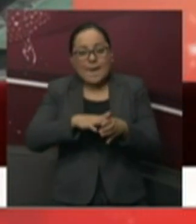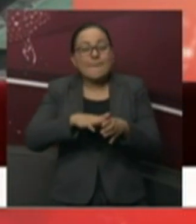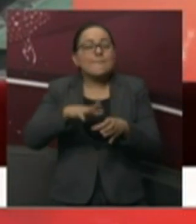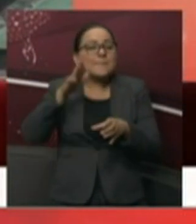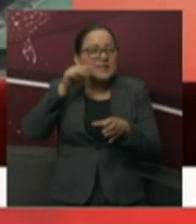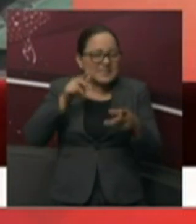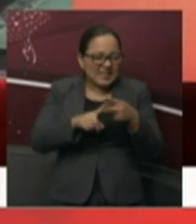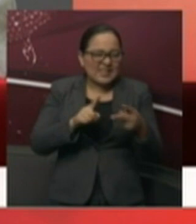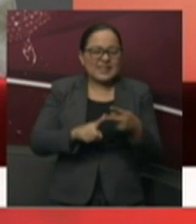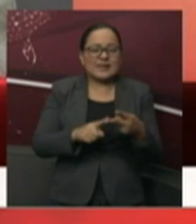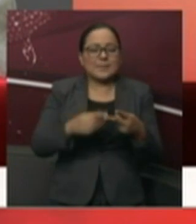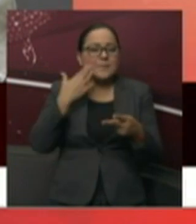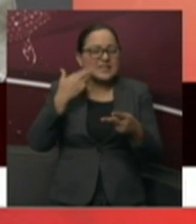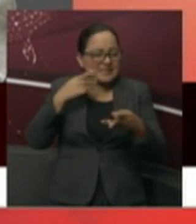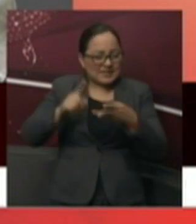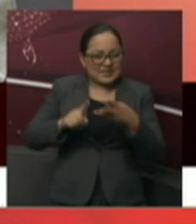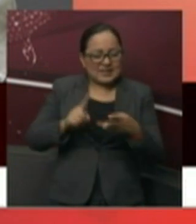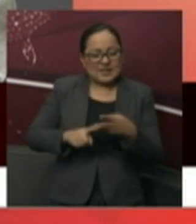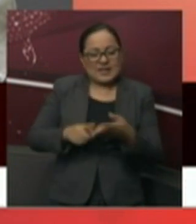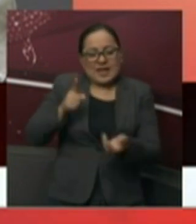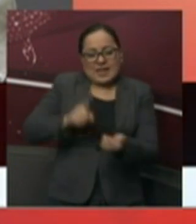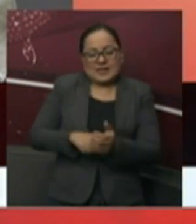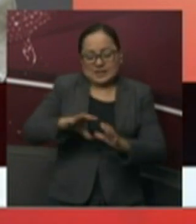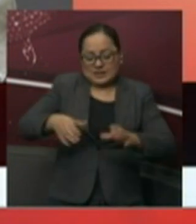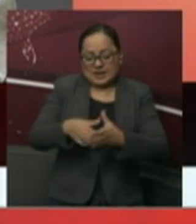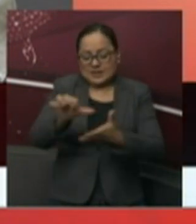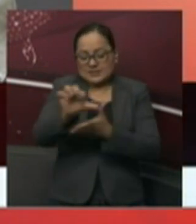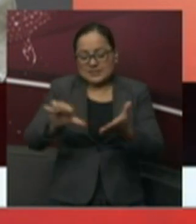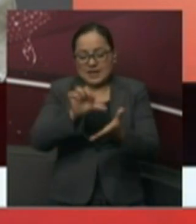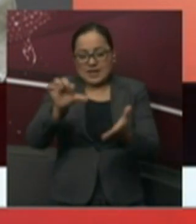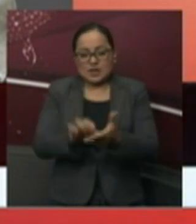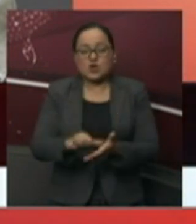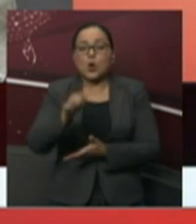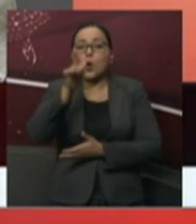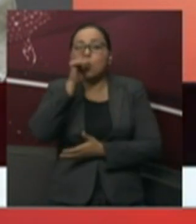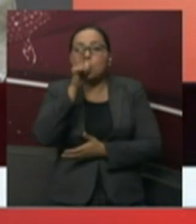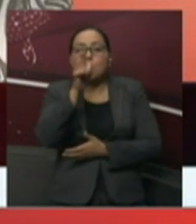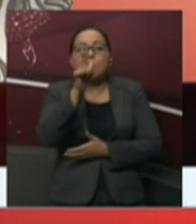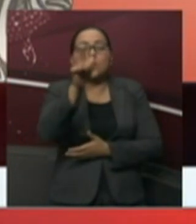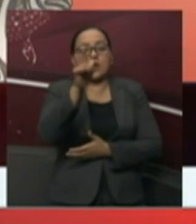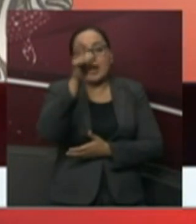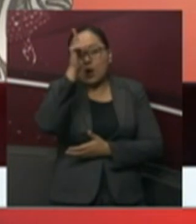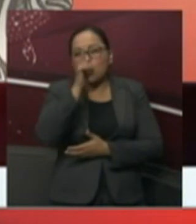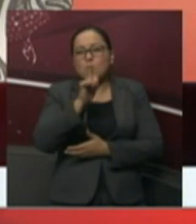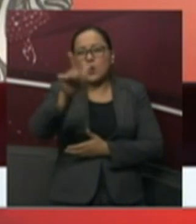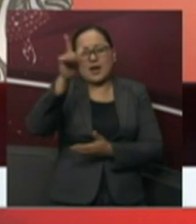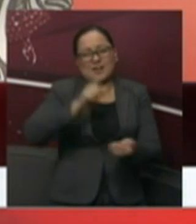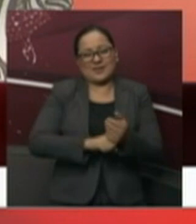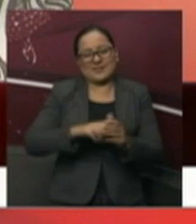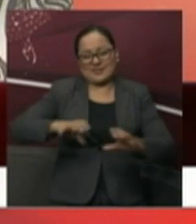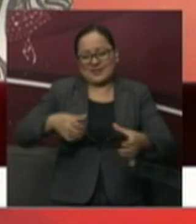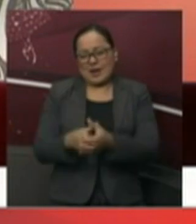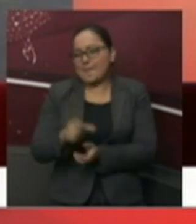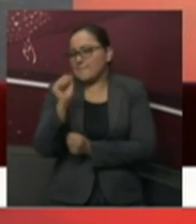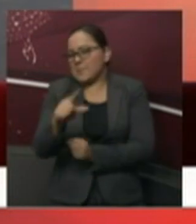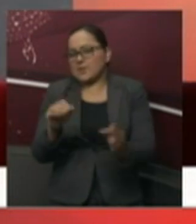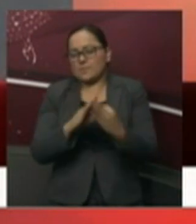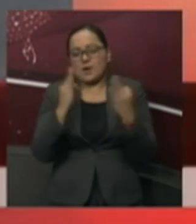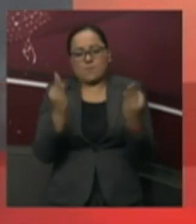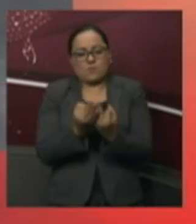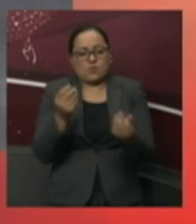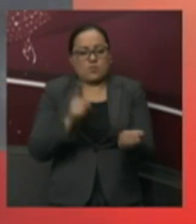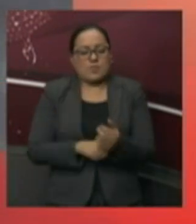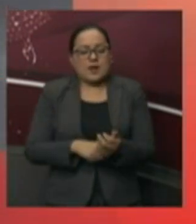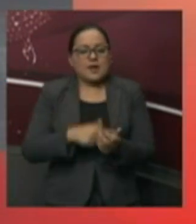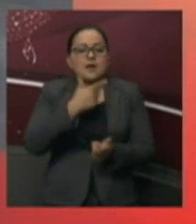estamos propiamente dicho en la luna. En el ombligo de la luna es lo que significa México, del mismo modo, por cierto, que